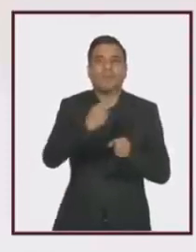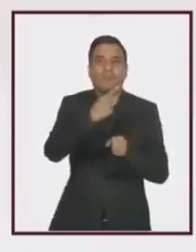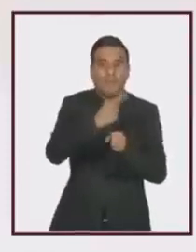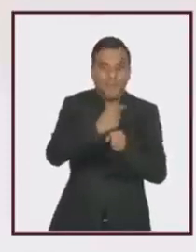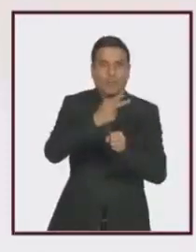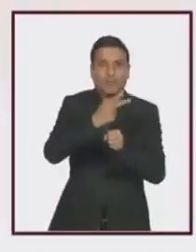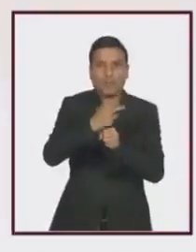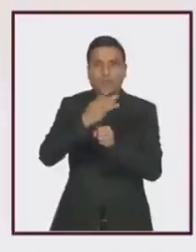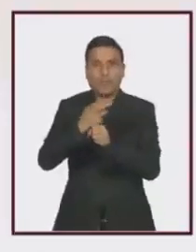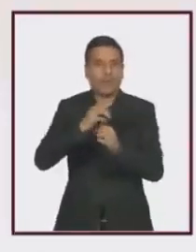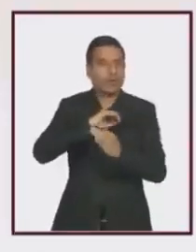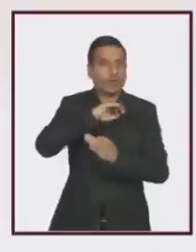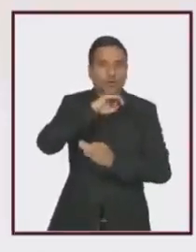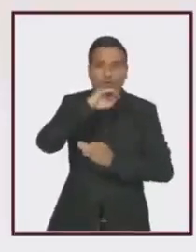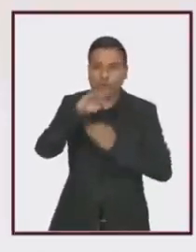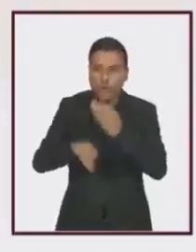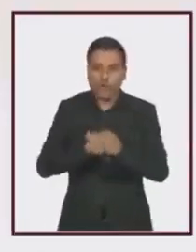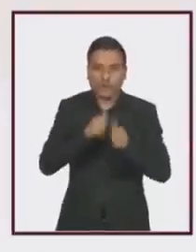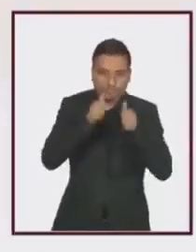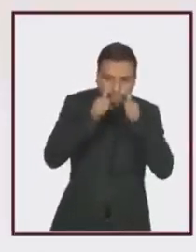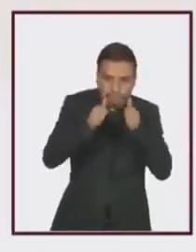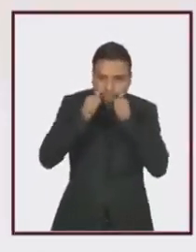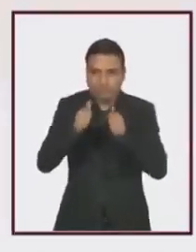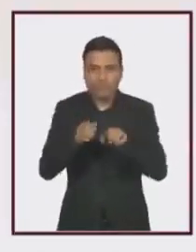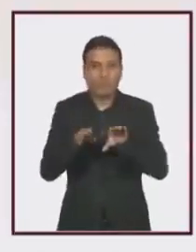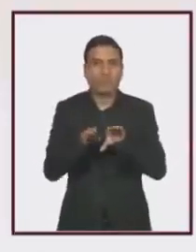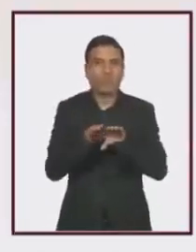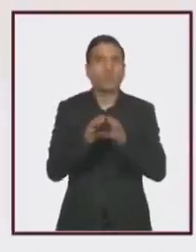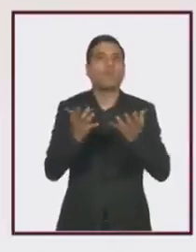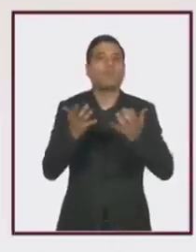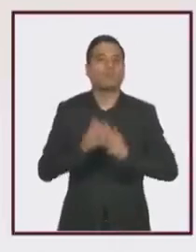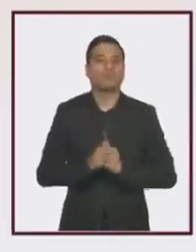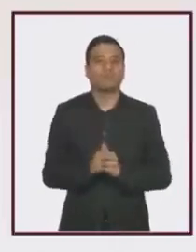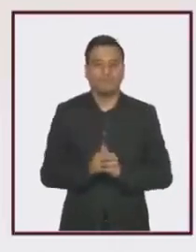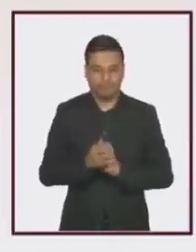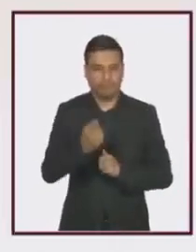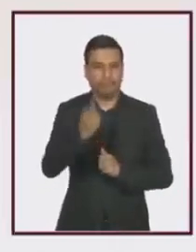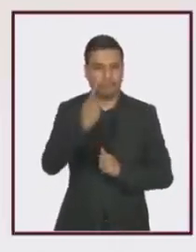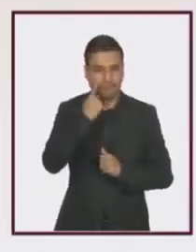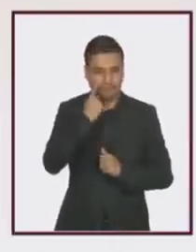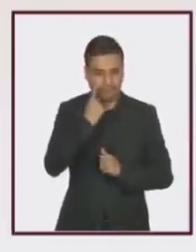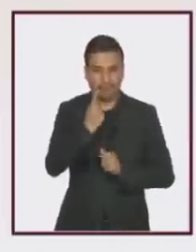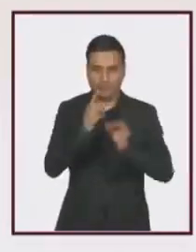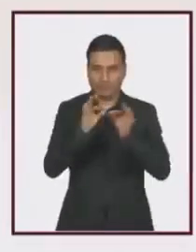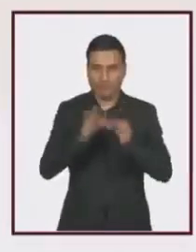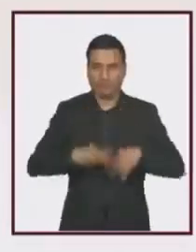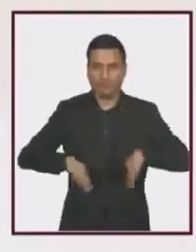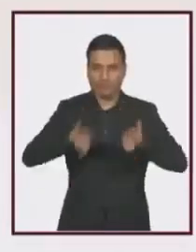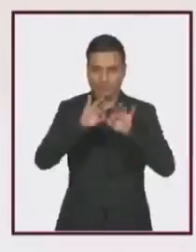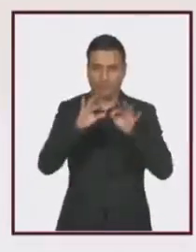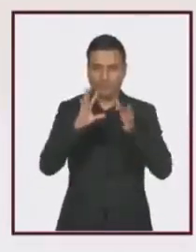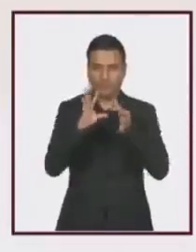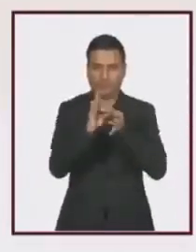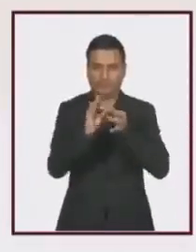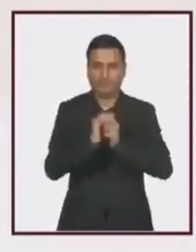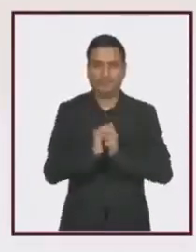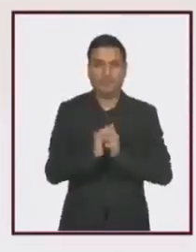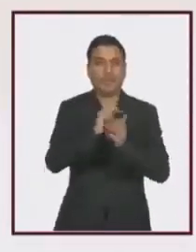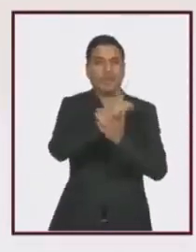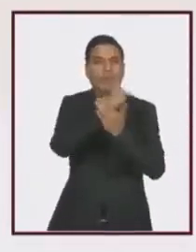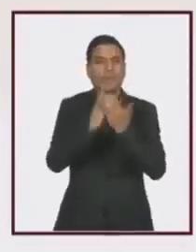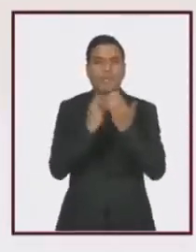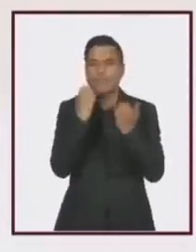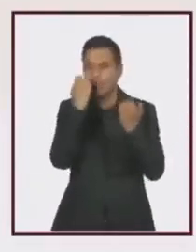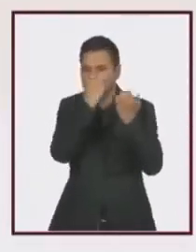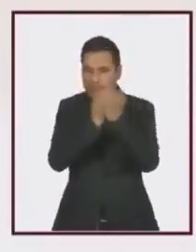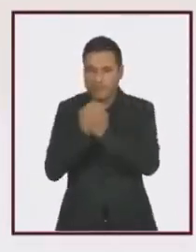Vuelvo a señalar esta idea que es muy importante. El programa analítico no se